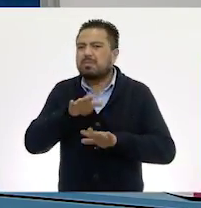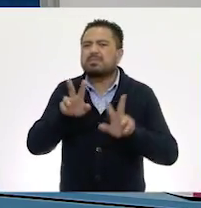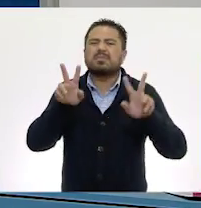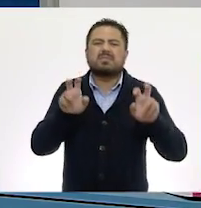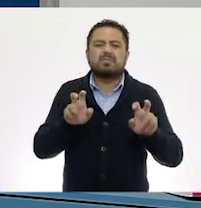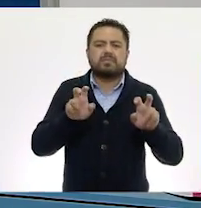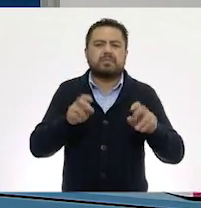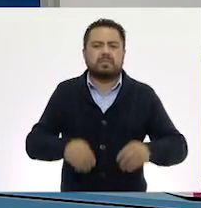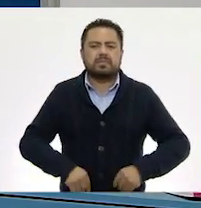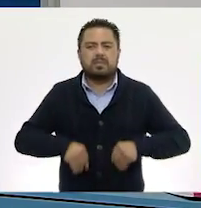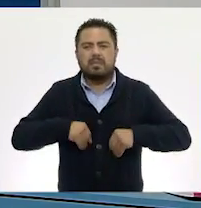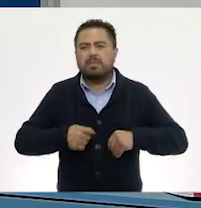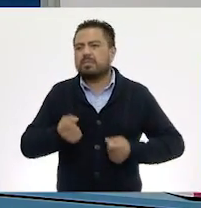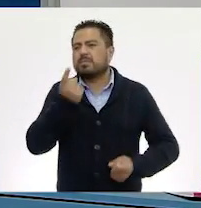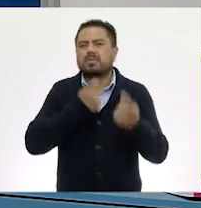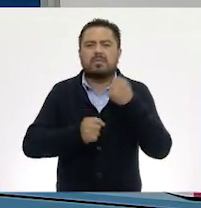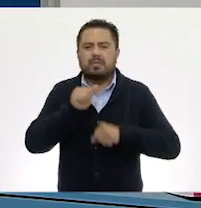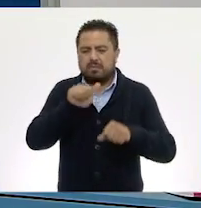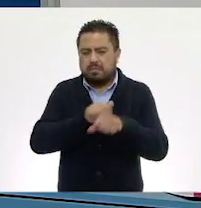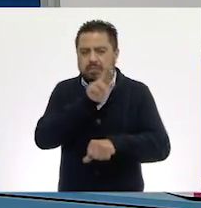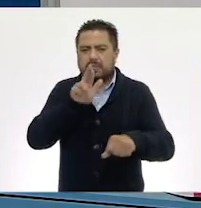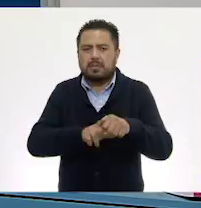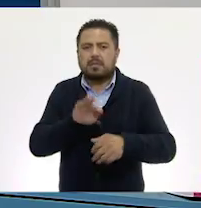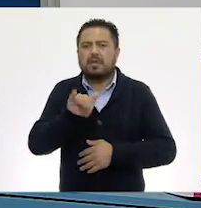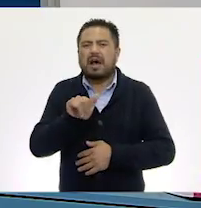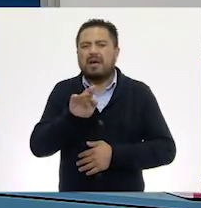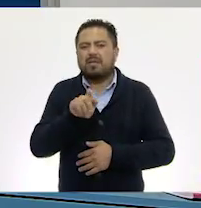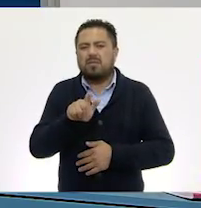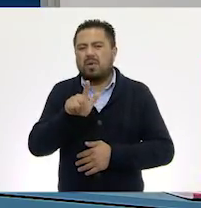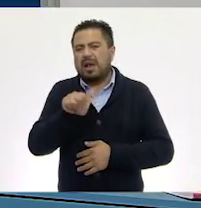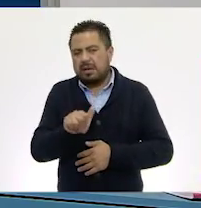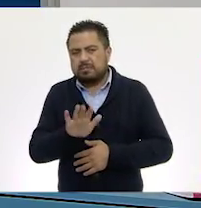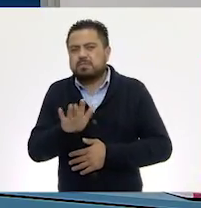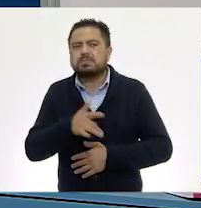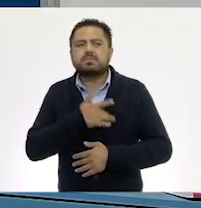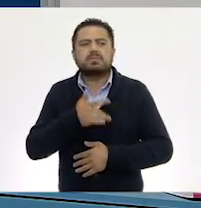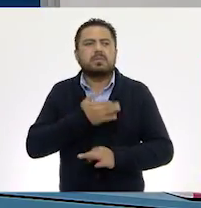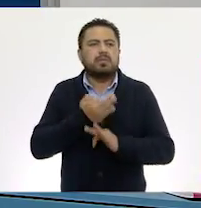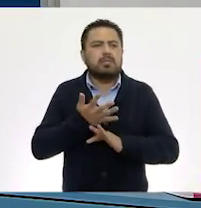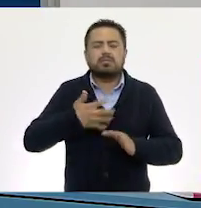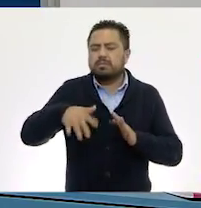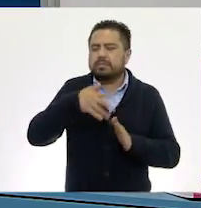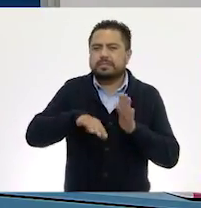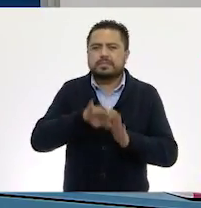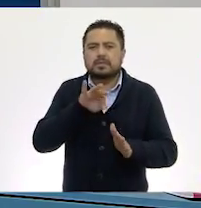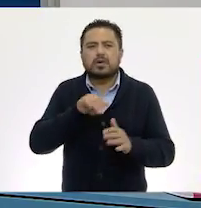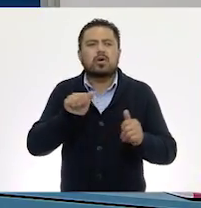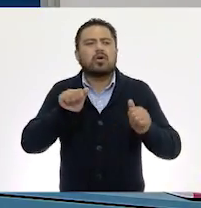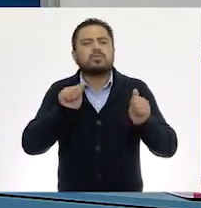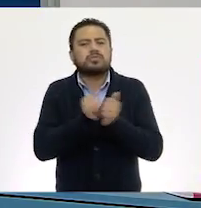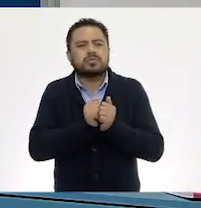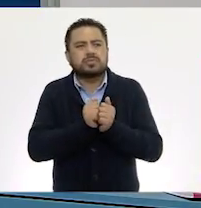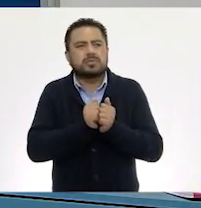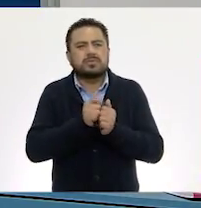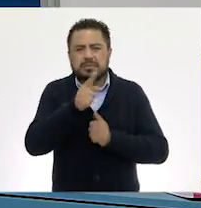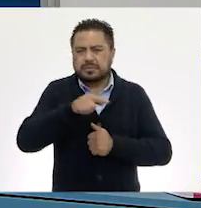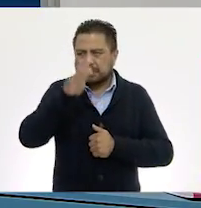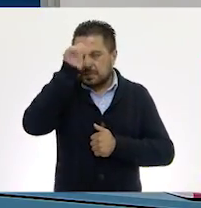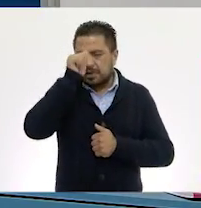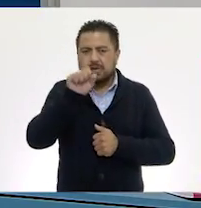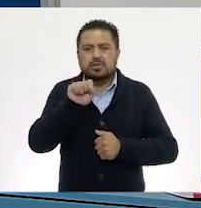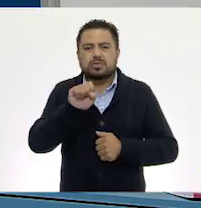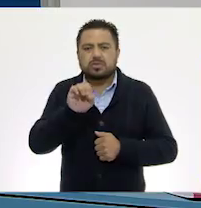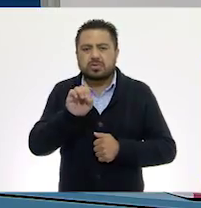sobre la vida de algunos autores de fábulas. ¿Qué les parece si buscamos, probamos con... ¿Se acuerdan de